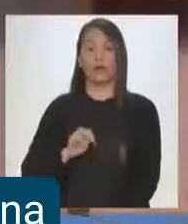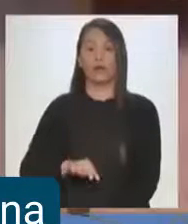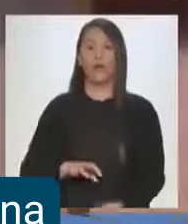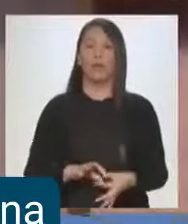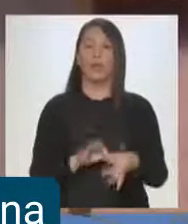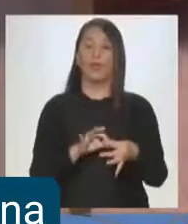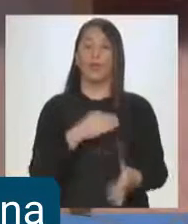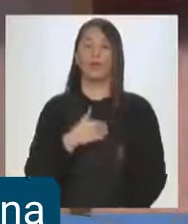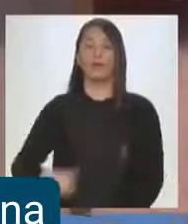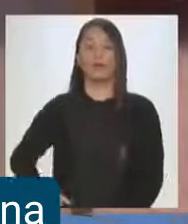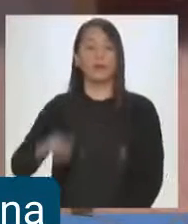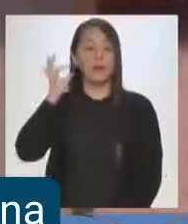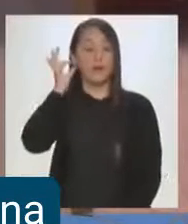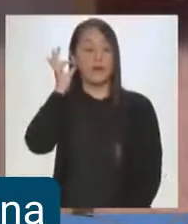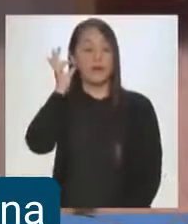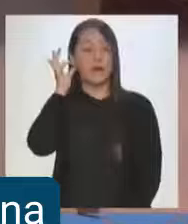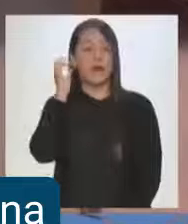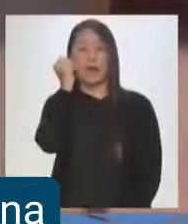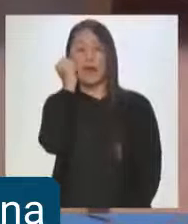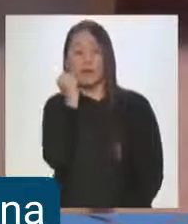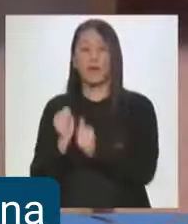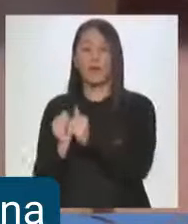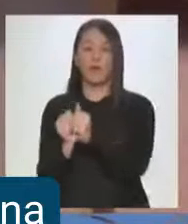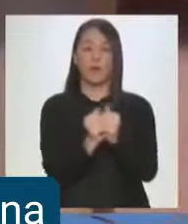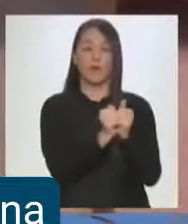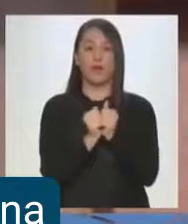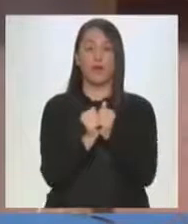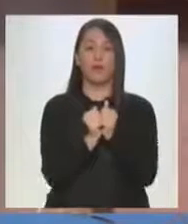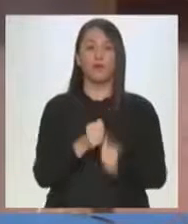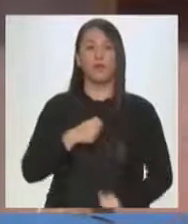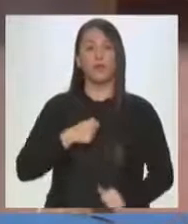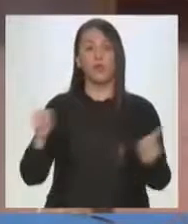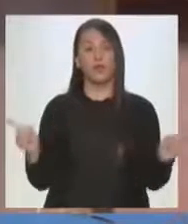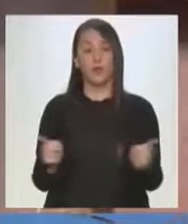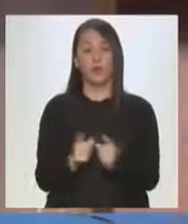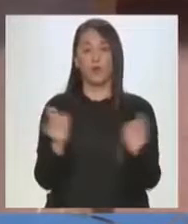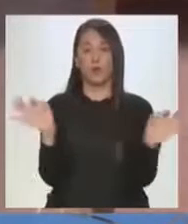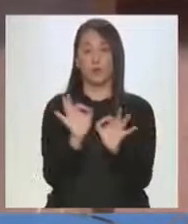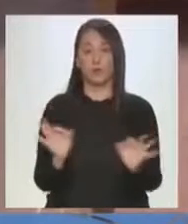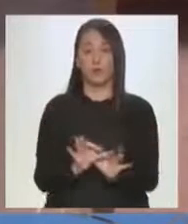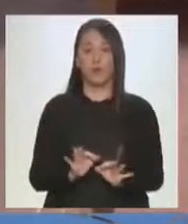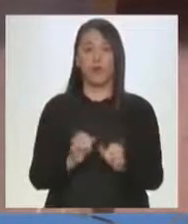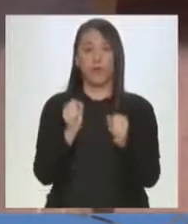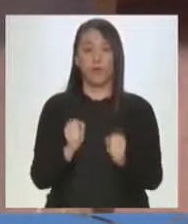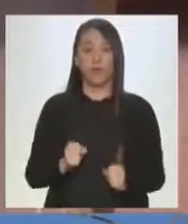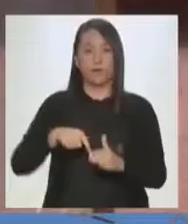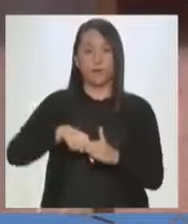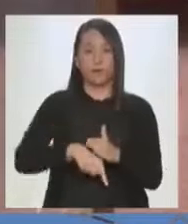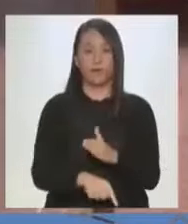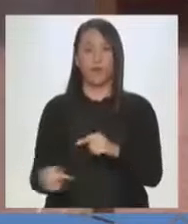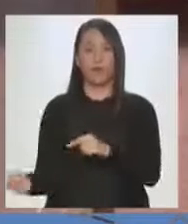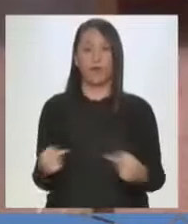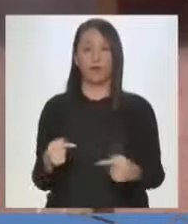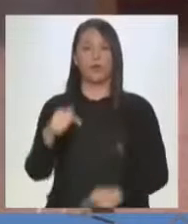Gracias, Presidenta. Estimados colegas, haré una breve relación de manera de poder entrar al fondo y discusión